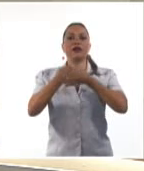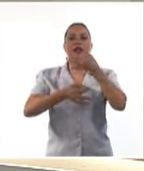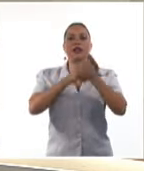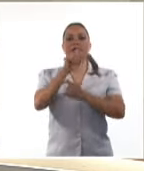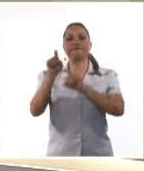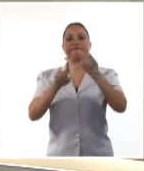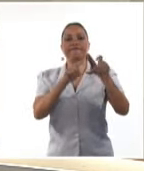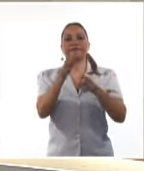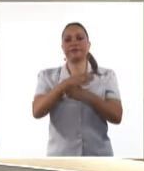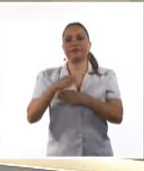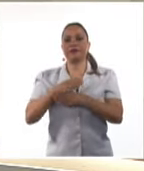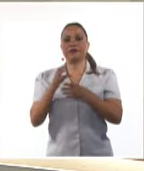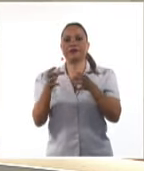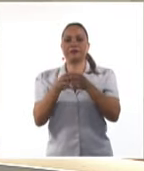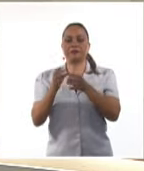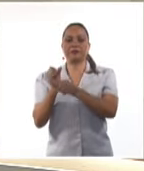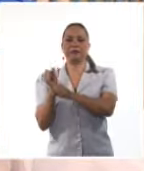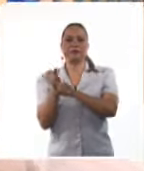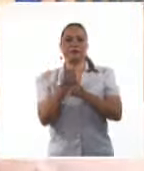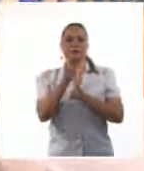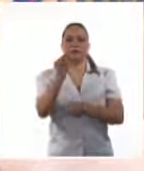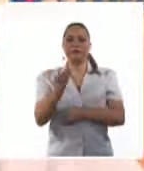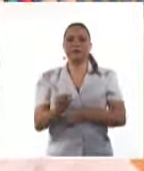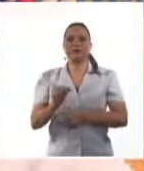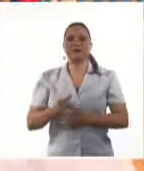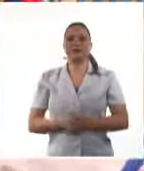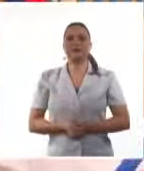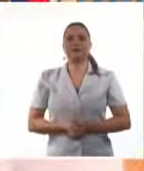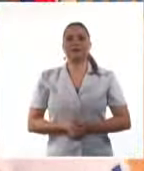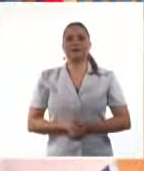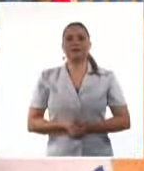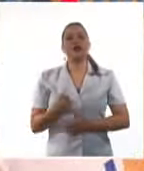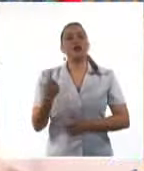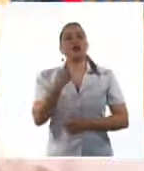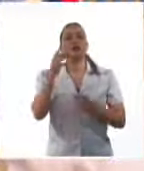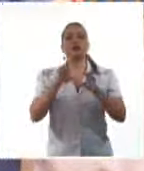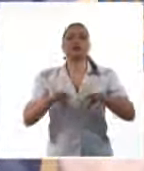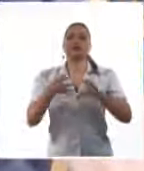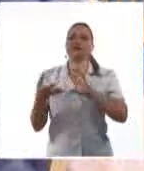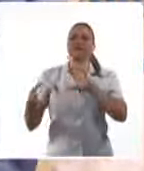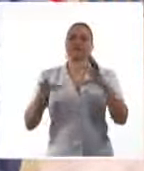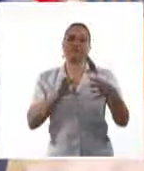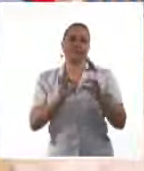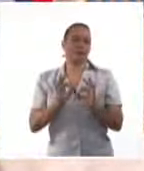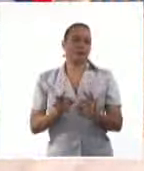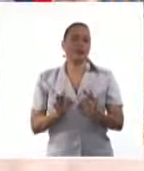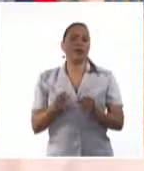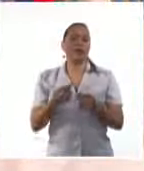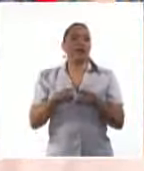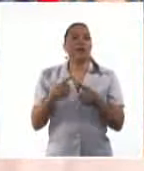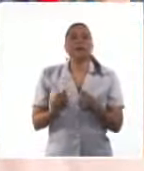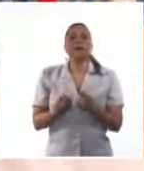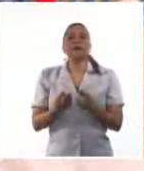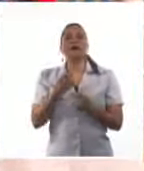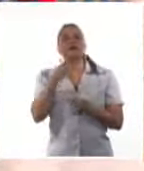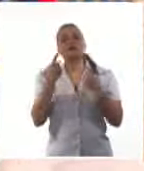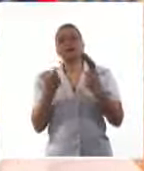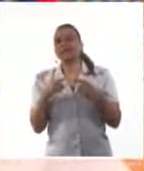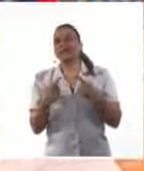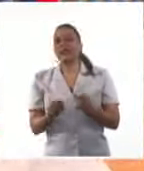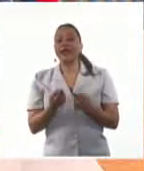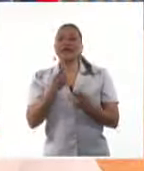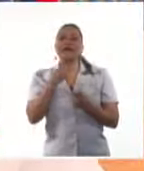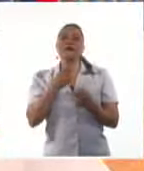varios integrantes del conjunto azul. Para el secreto estamos en una situación complicada, ¿no? Pero nada, que nos queda, que mientras